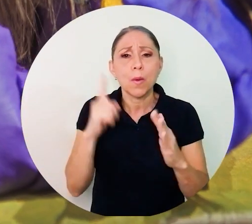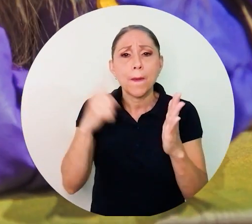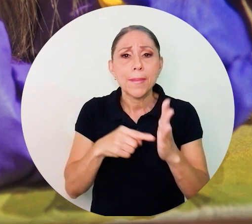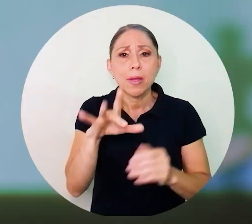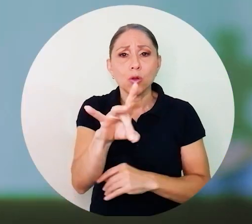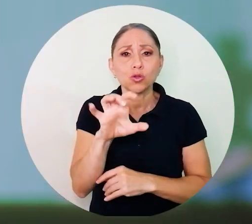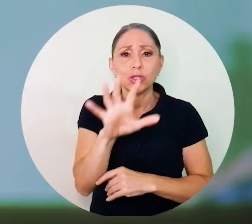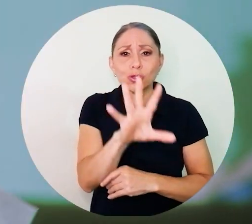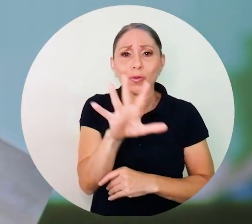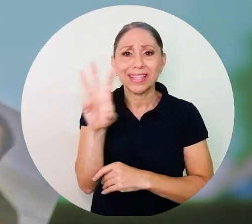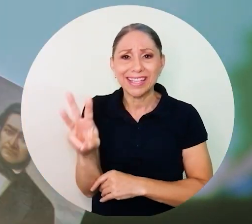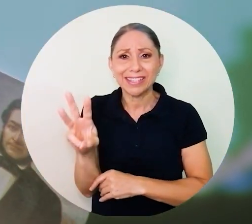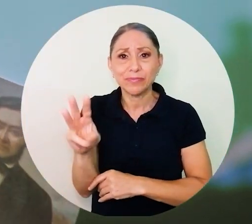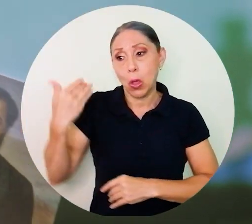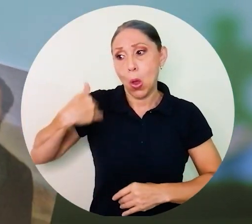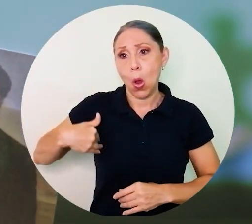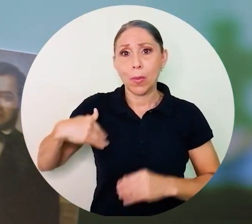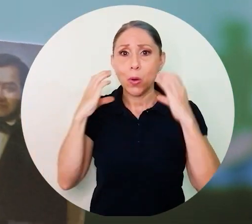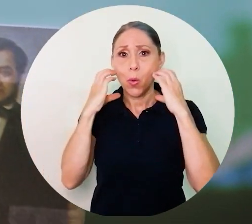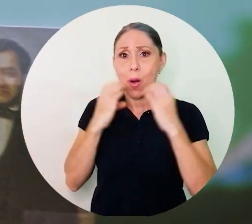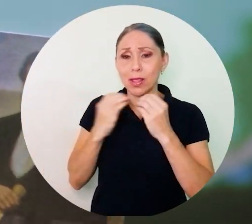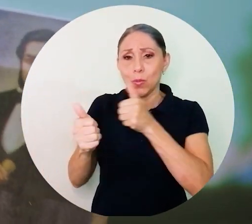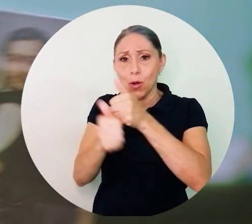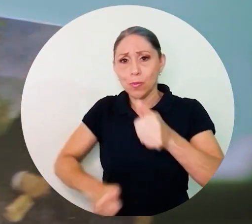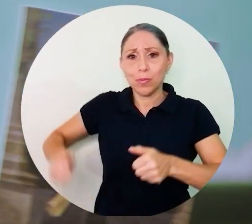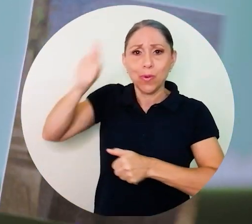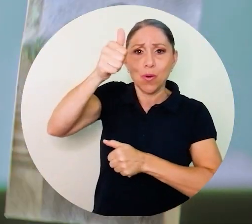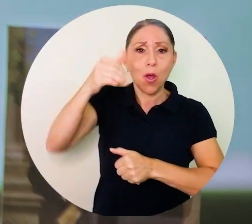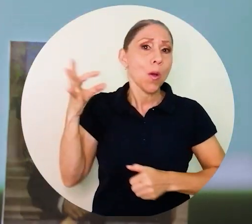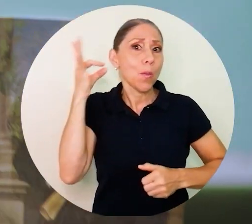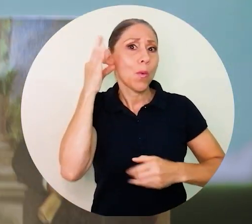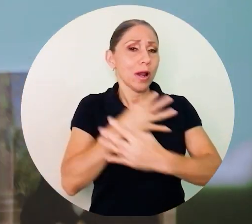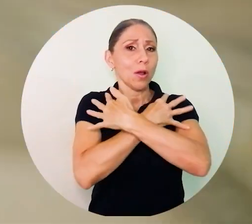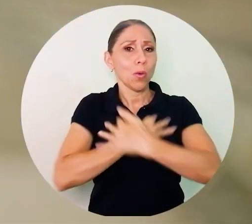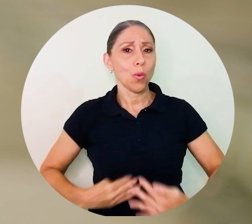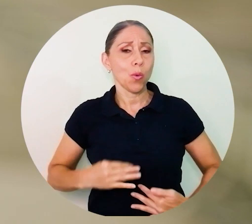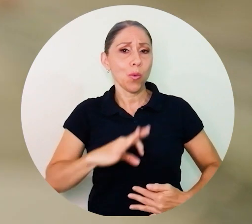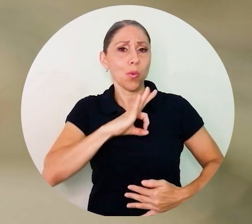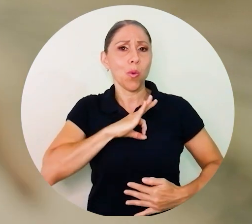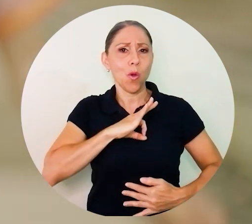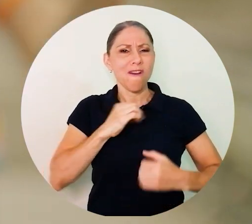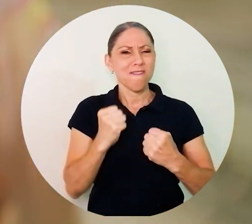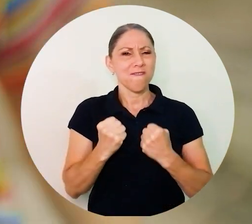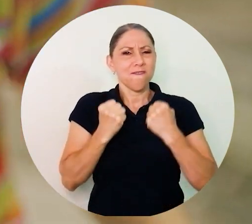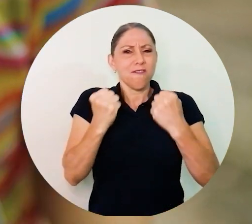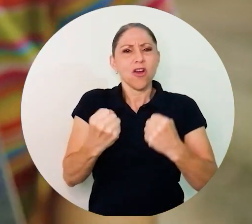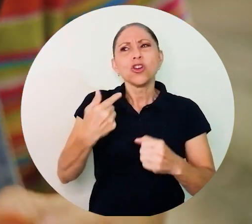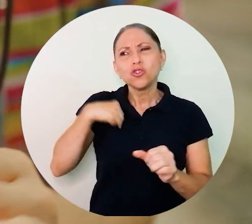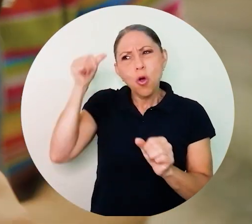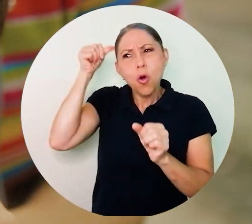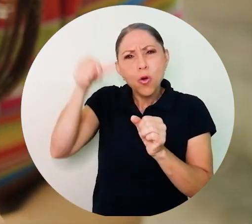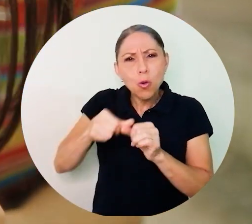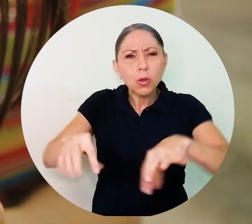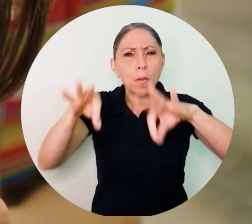1856. Con Juanito Mora al mando y la valentía de Pancha Carrasco. Lo recuerdo como si hubiera